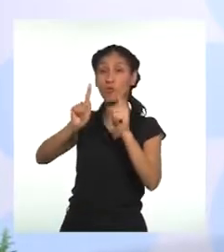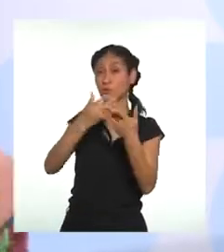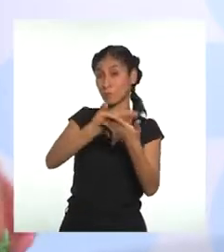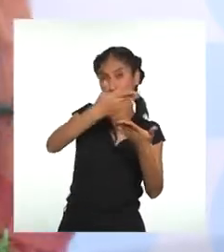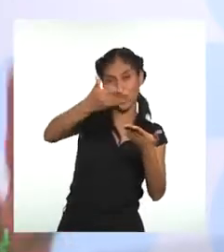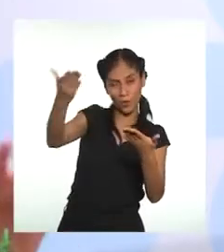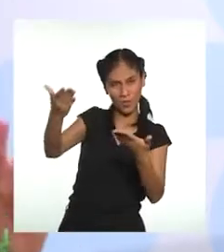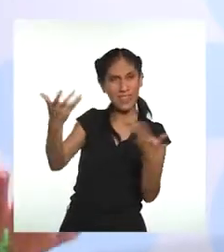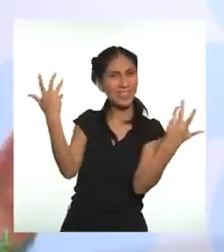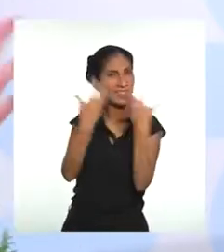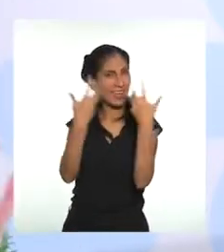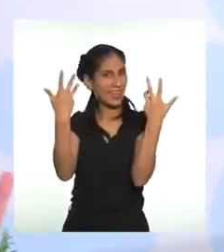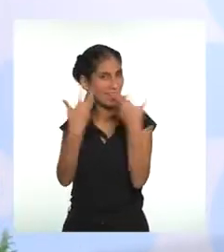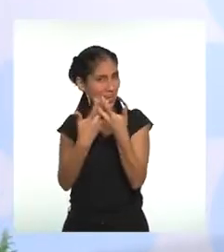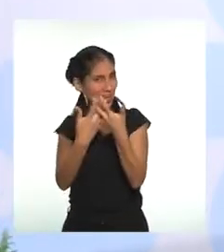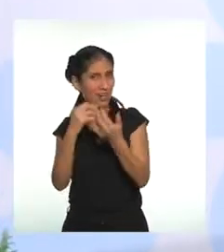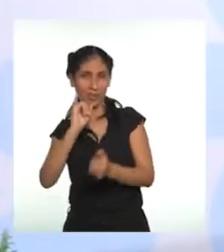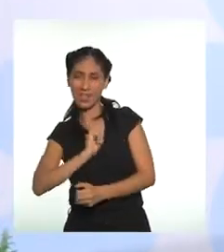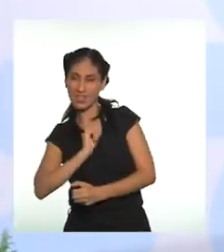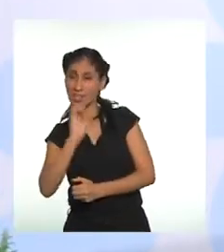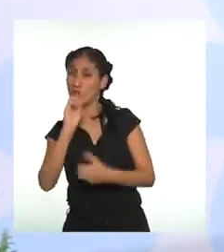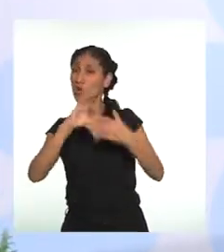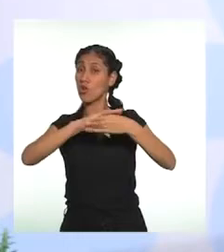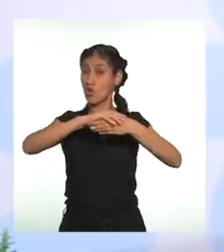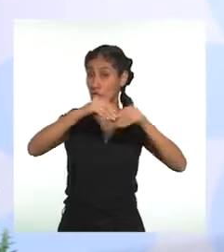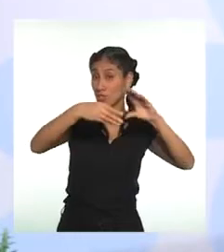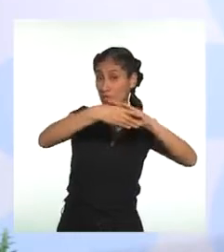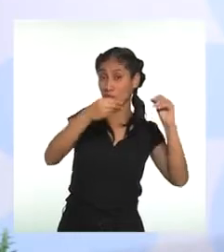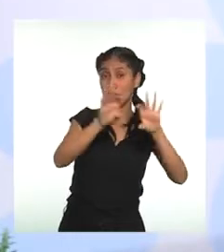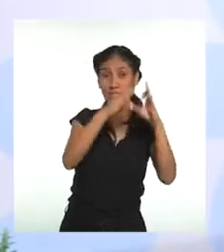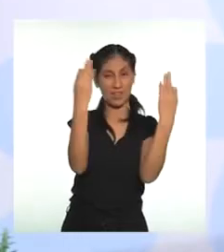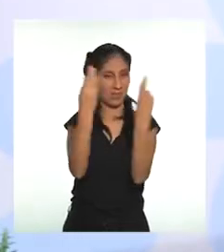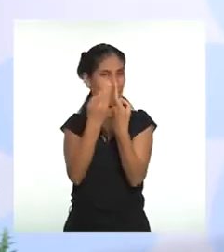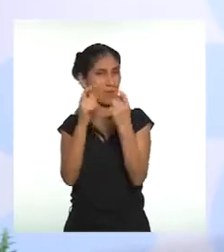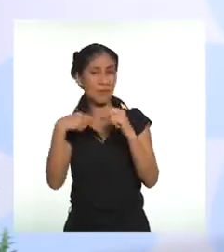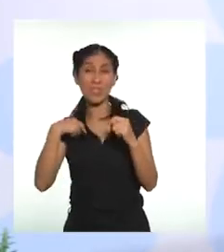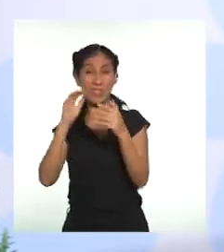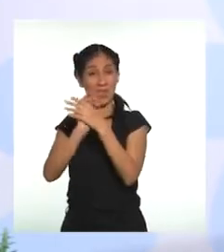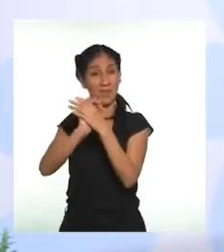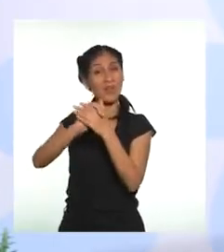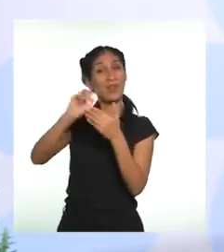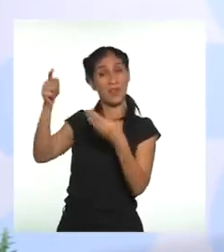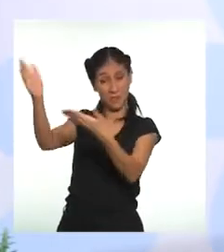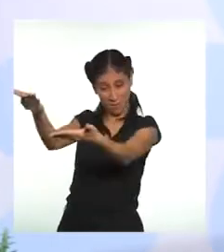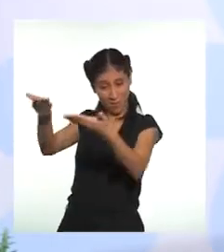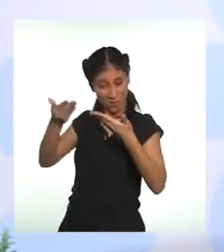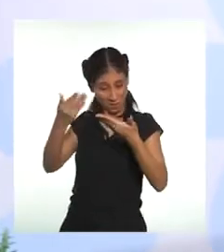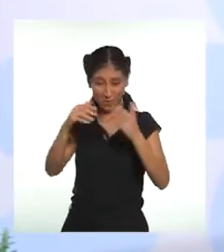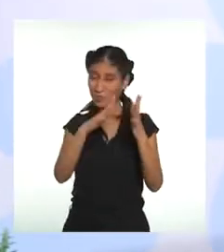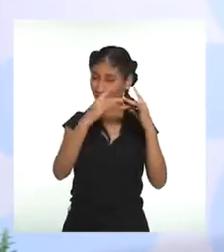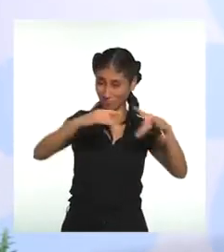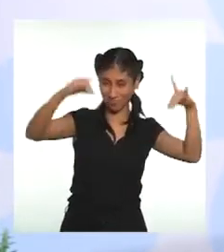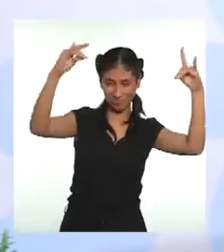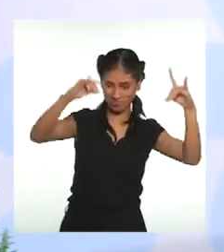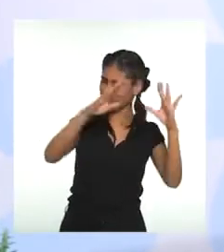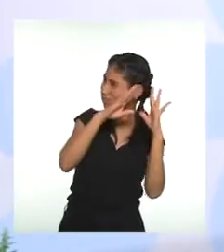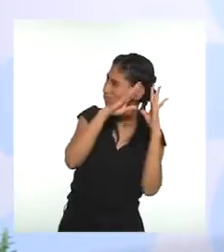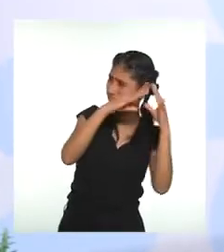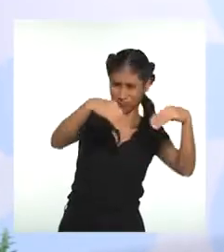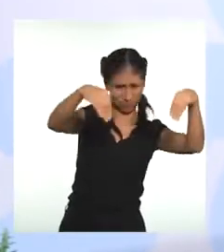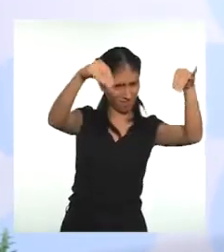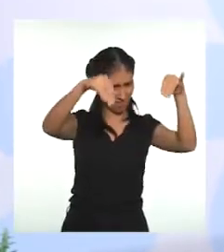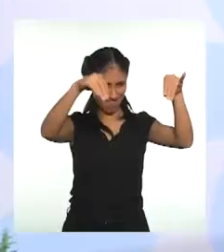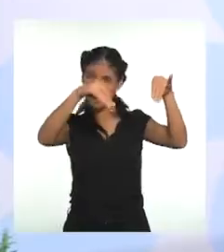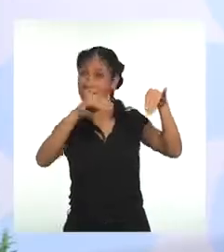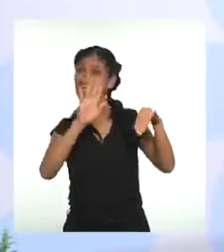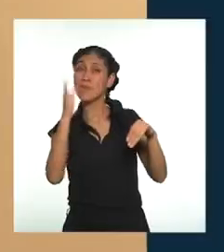que representen la identidad o la historia de nuestras familias. Mi amigo Guillermo me envió este almohadón que tiene un telar hecho por su